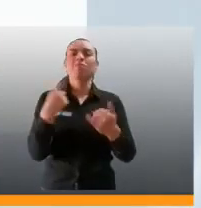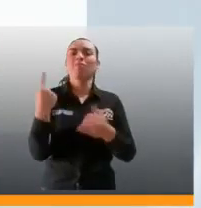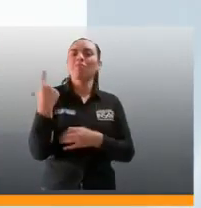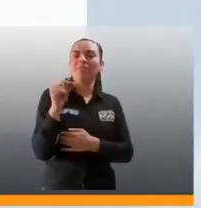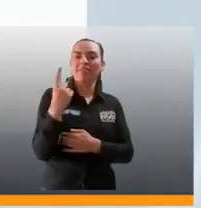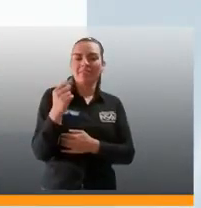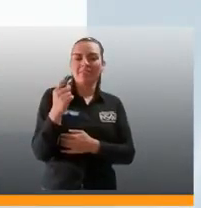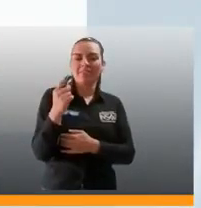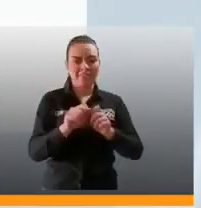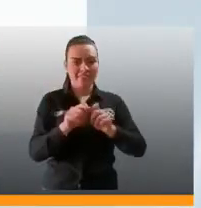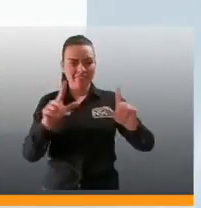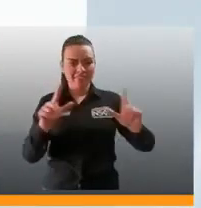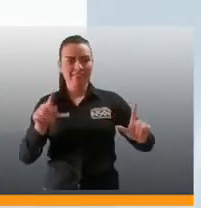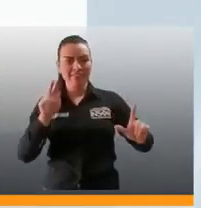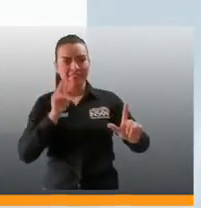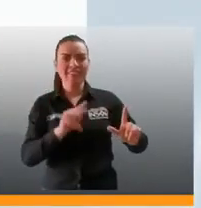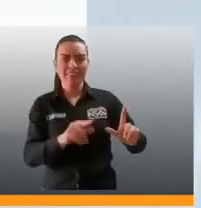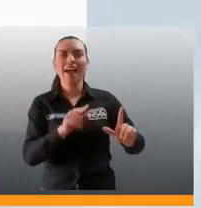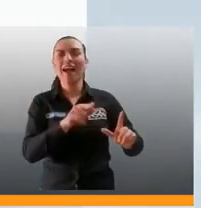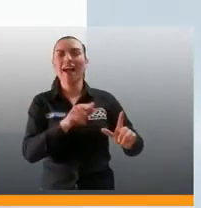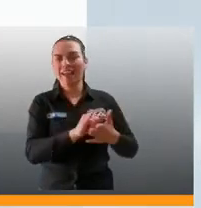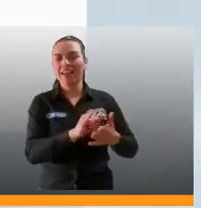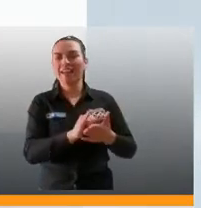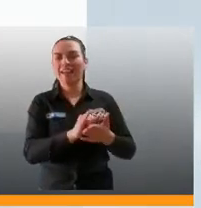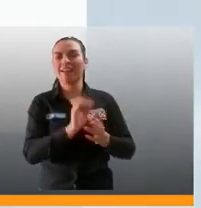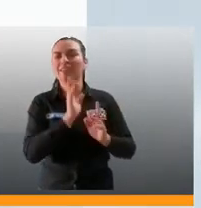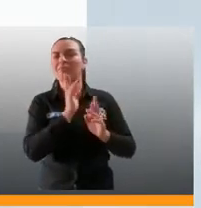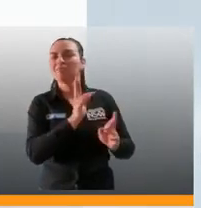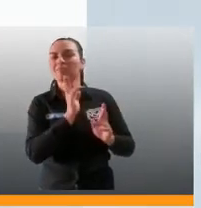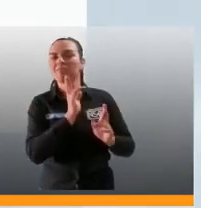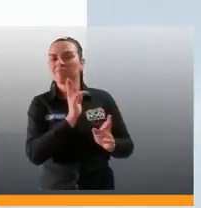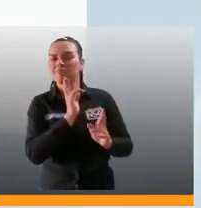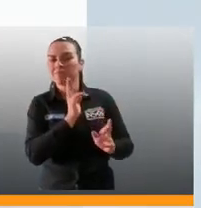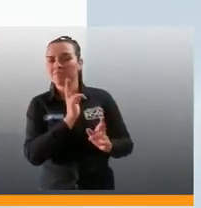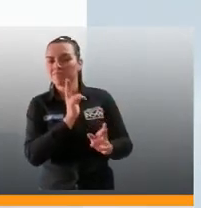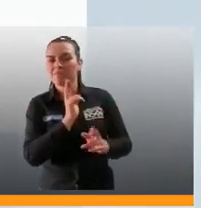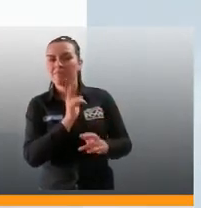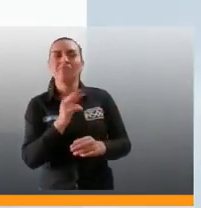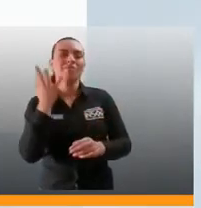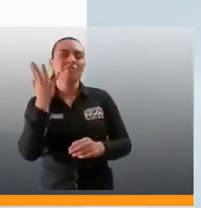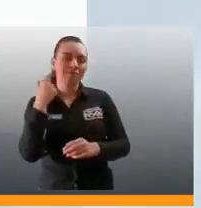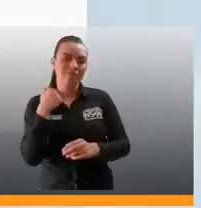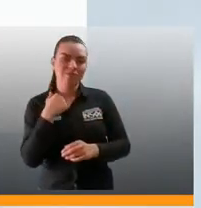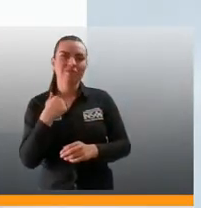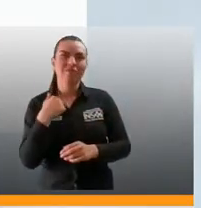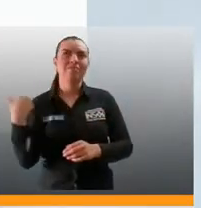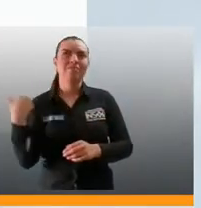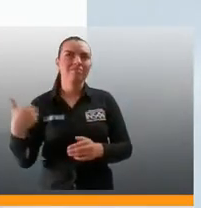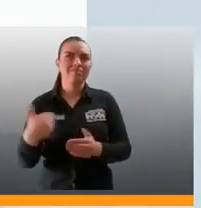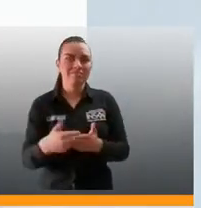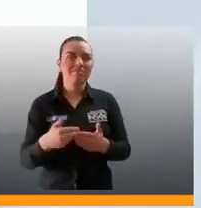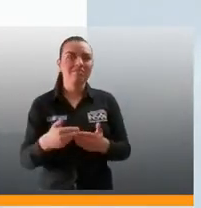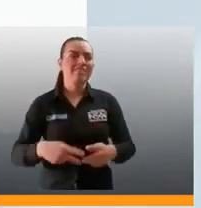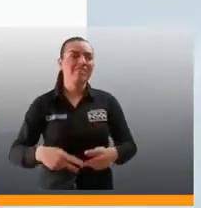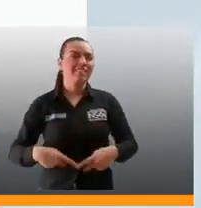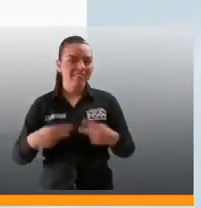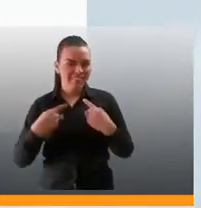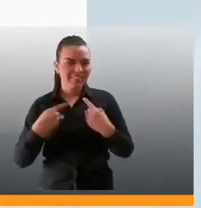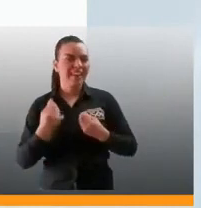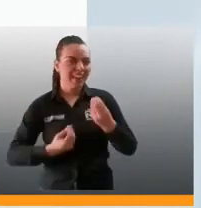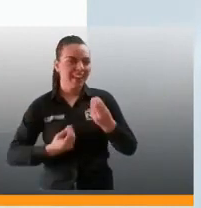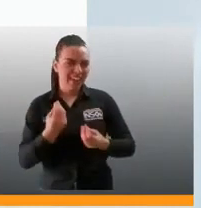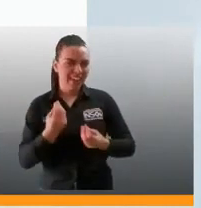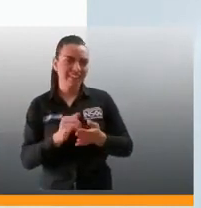ustedes también pues, están respondiendo el día a día que viven como tutores o como profesores pues, durante